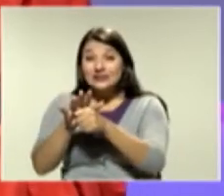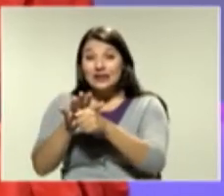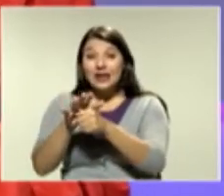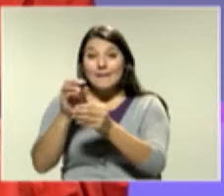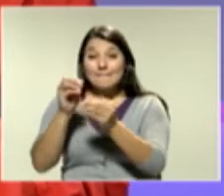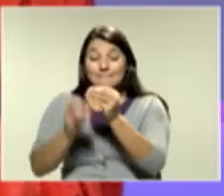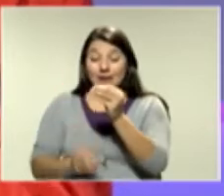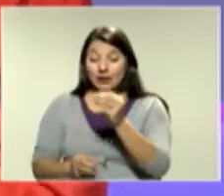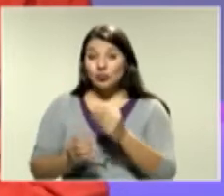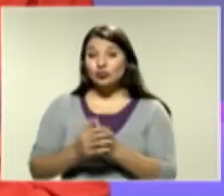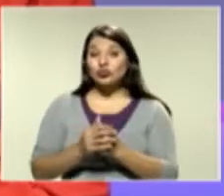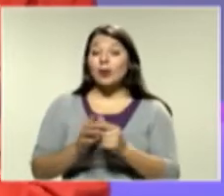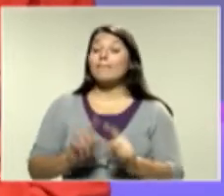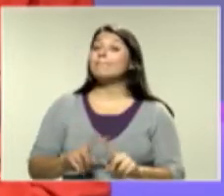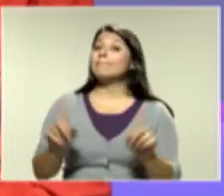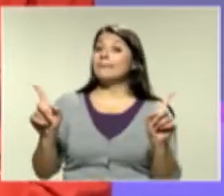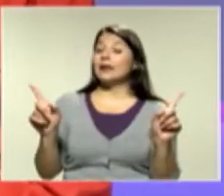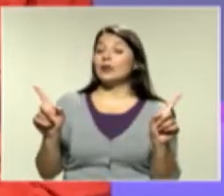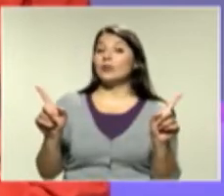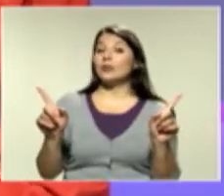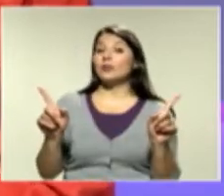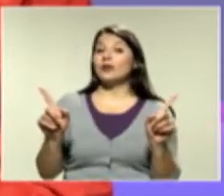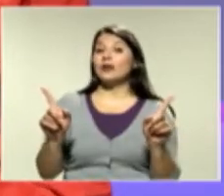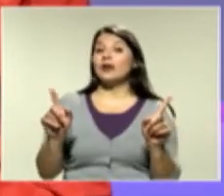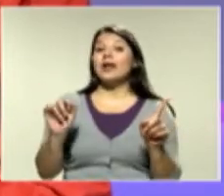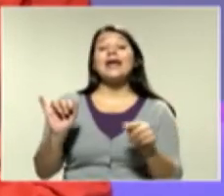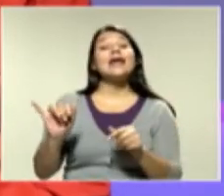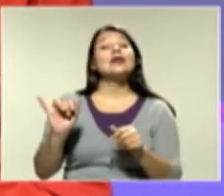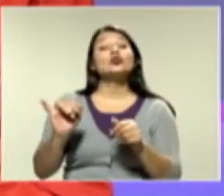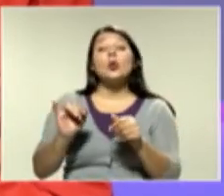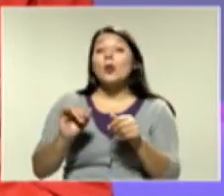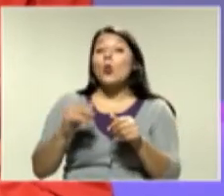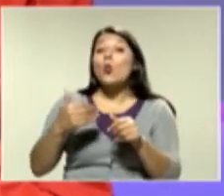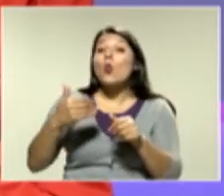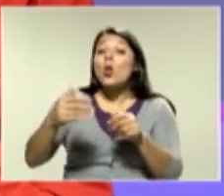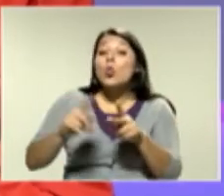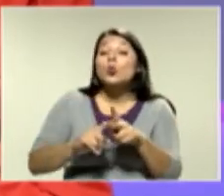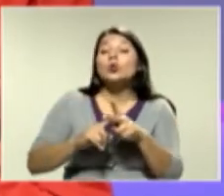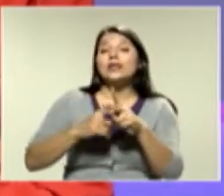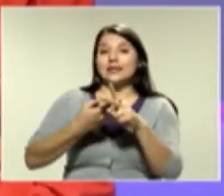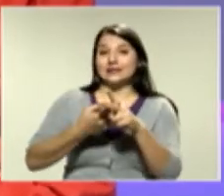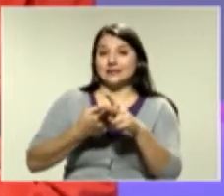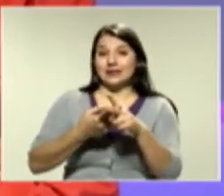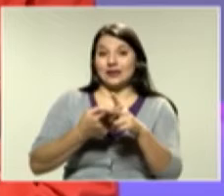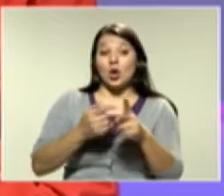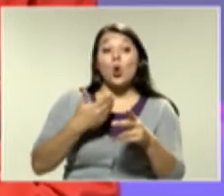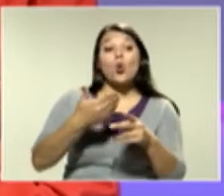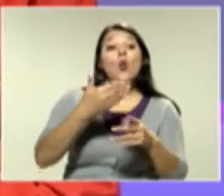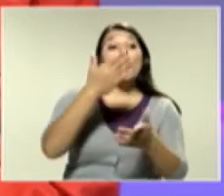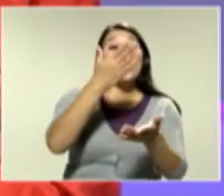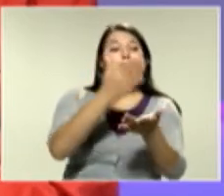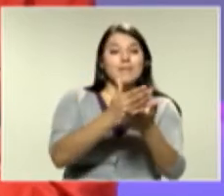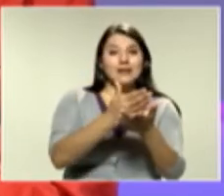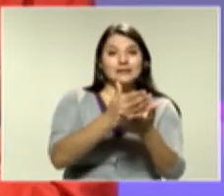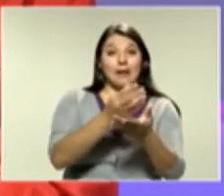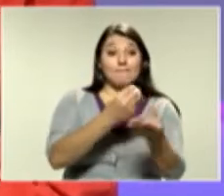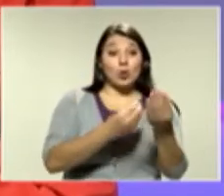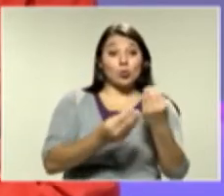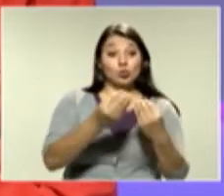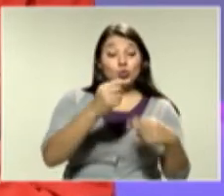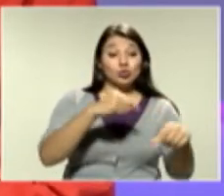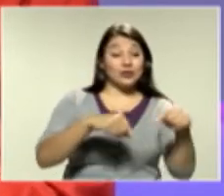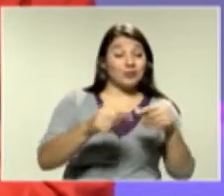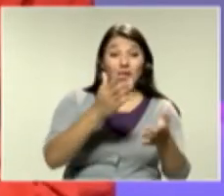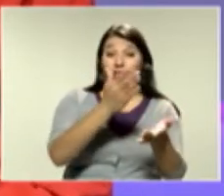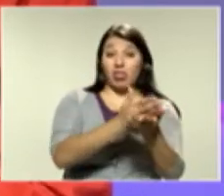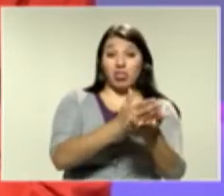menores, pero eso sucede en los primeros años de transición de un productor de convencional hacia